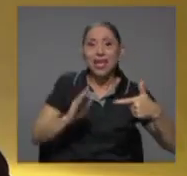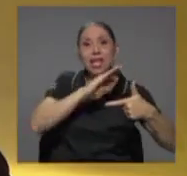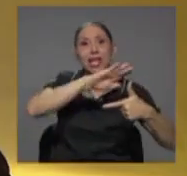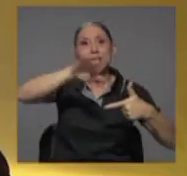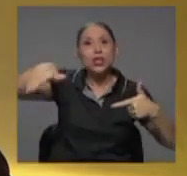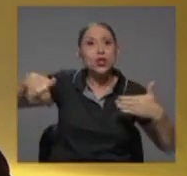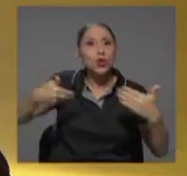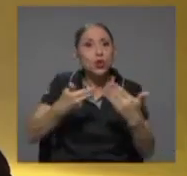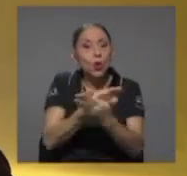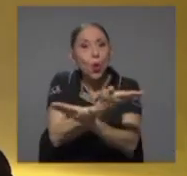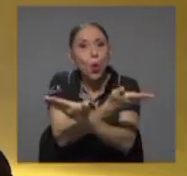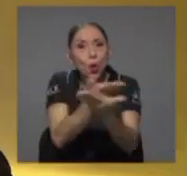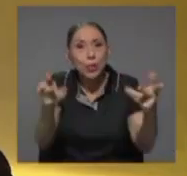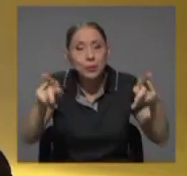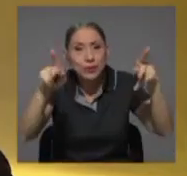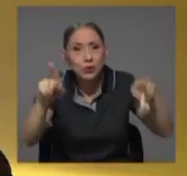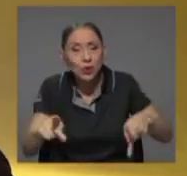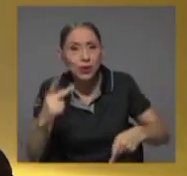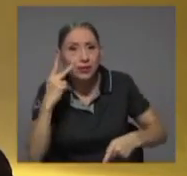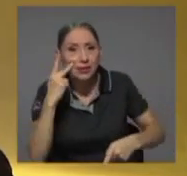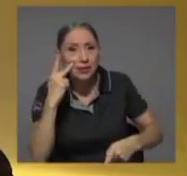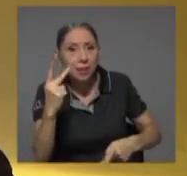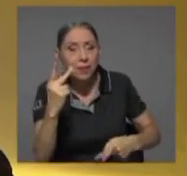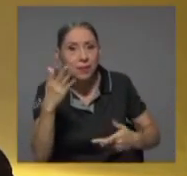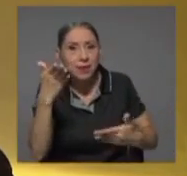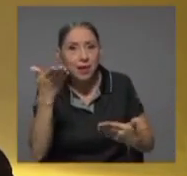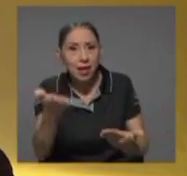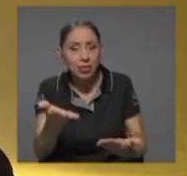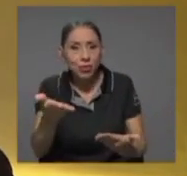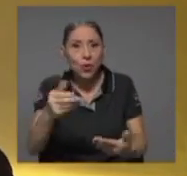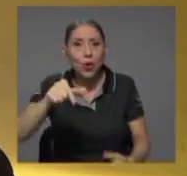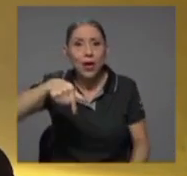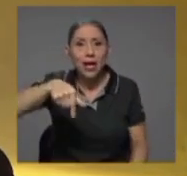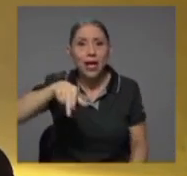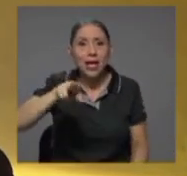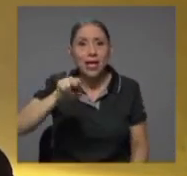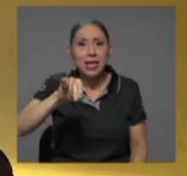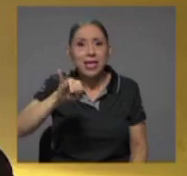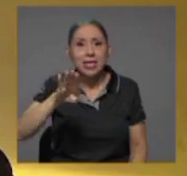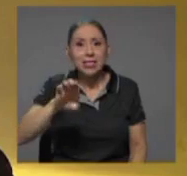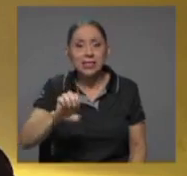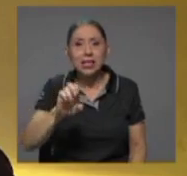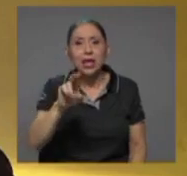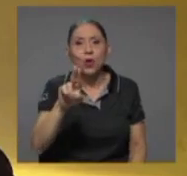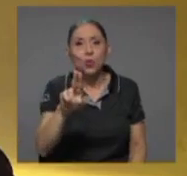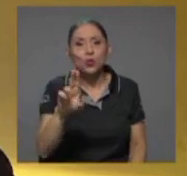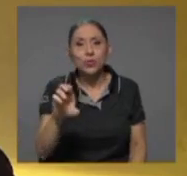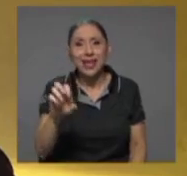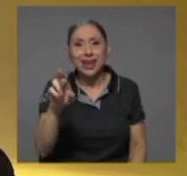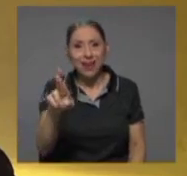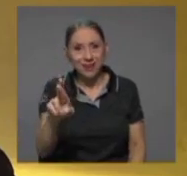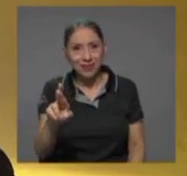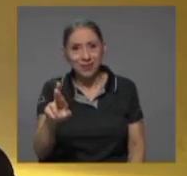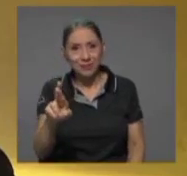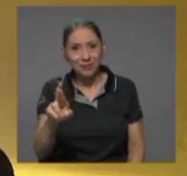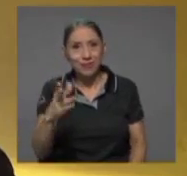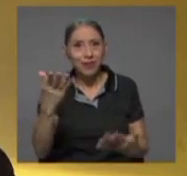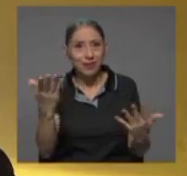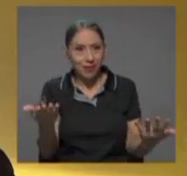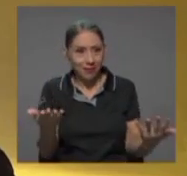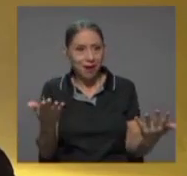de la audiencia de 15 UCR, porque